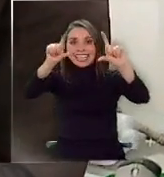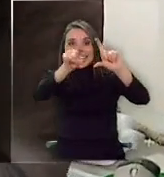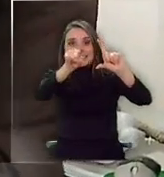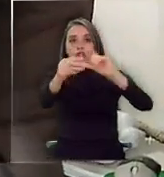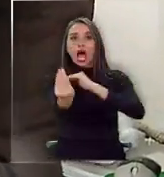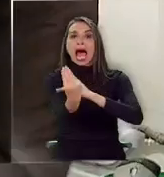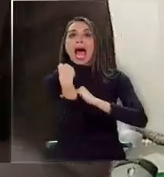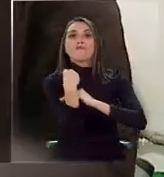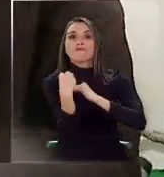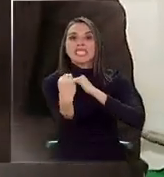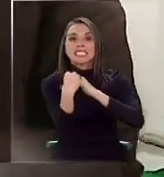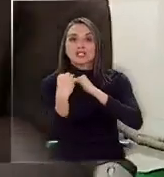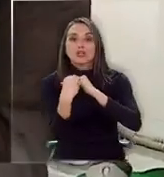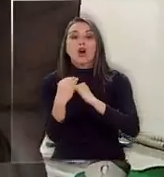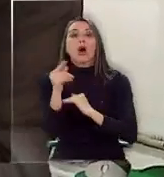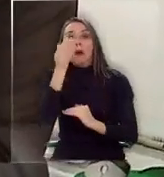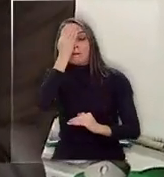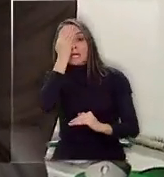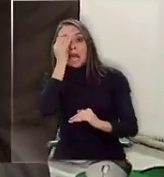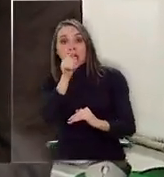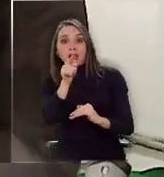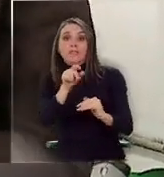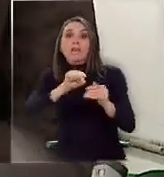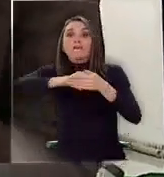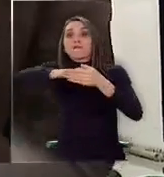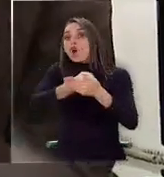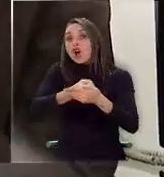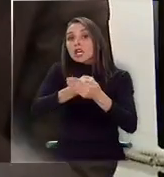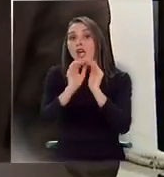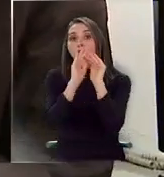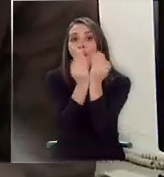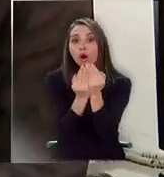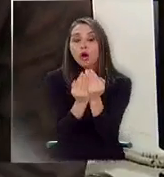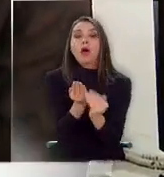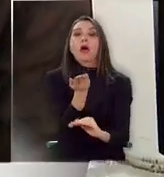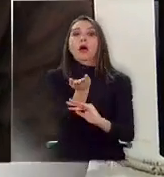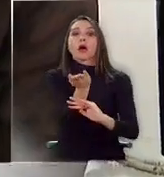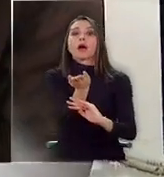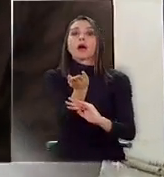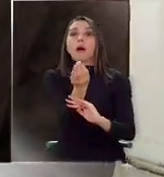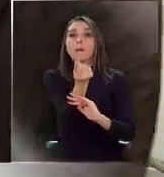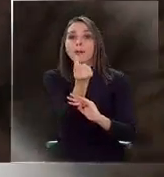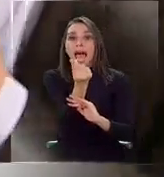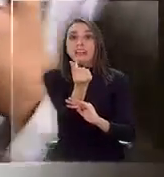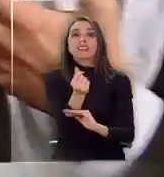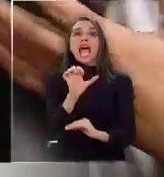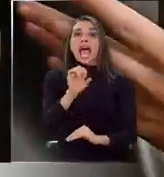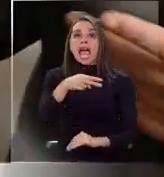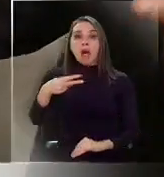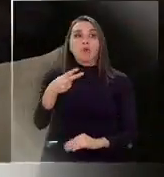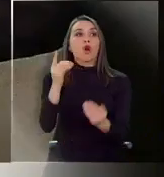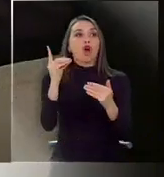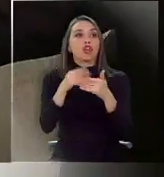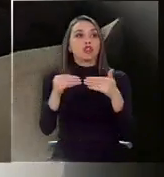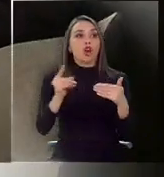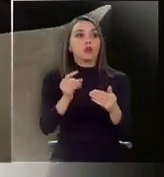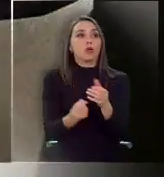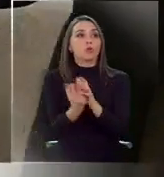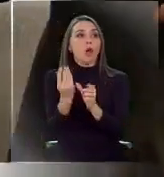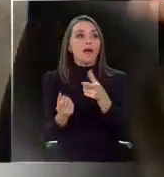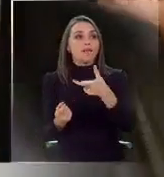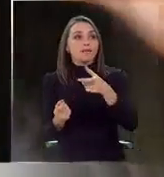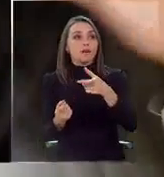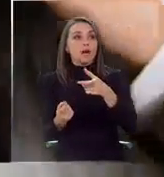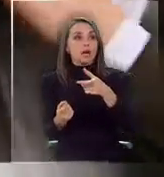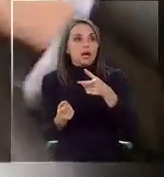sucede, los piratas piden un rescate para liberar el computador. Y no hablamos ni de pesos, ni de euros, ni de dólares, sino que hablamos de una nueva moneda,